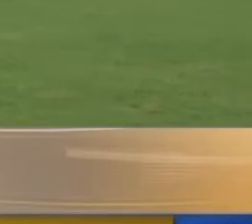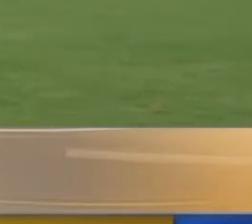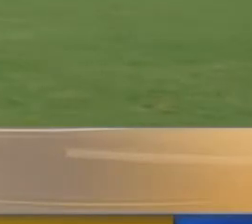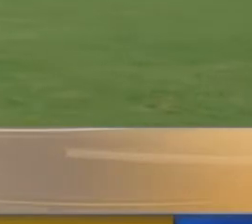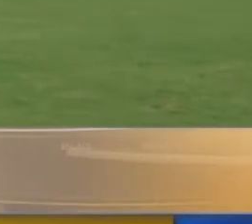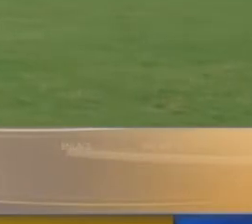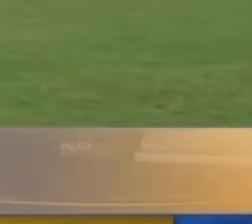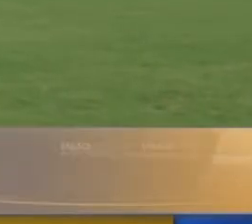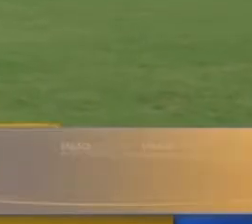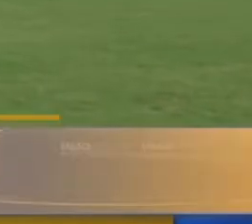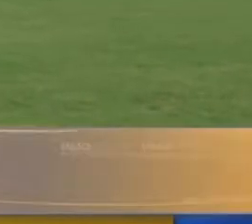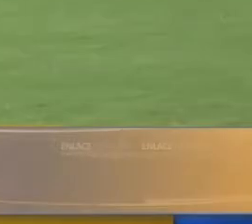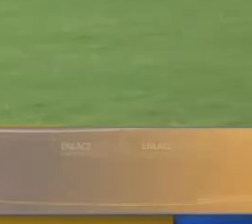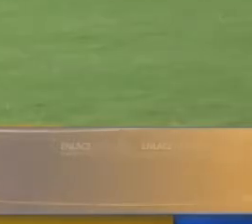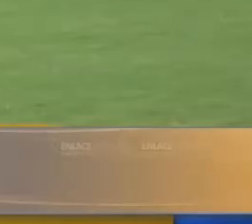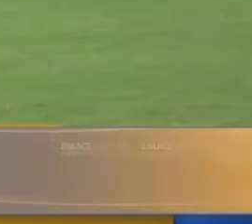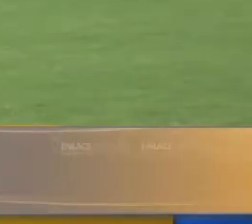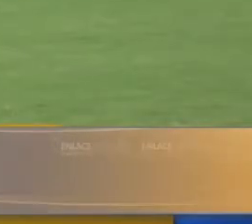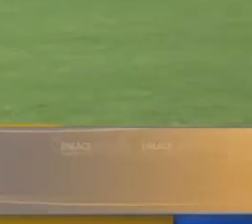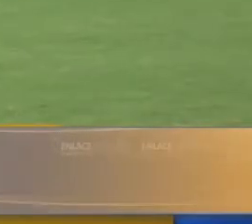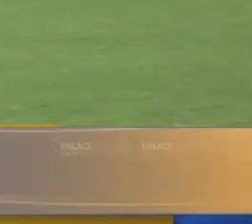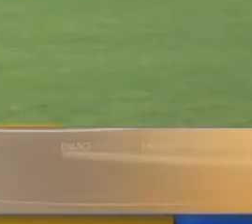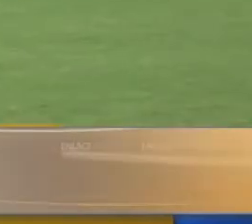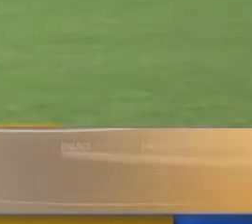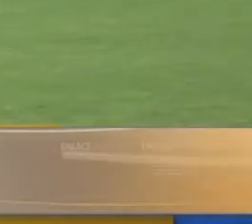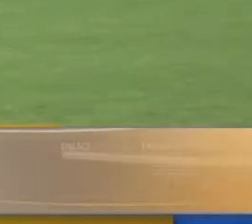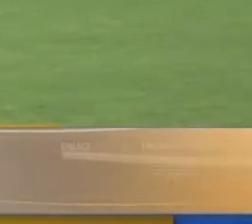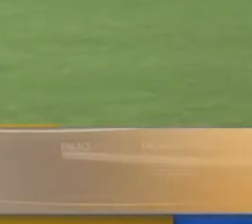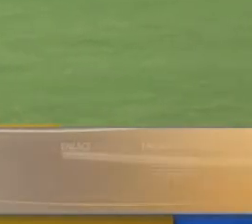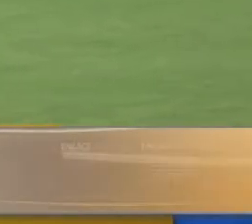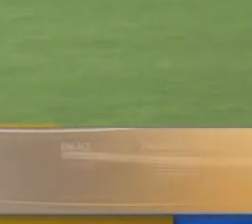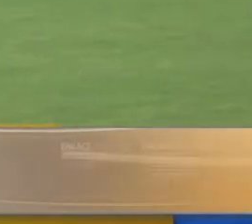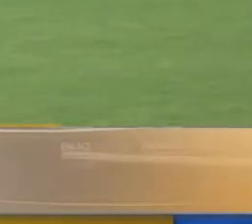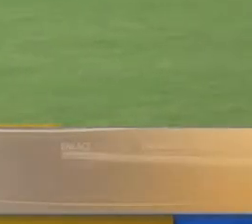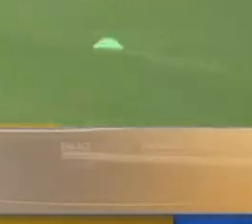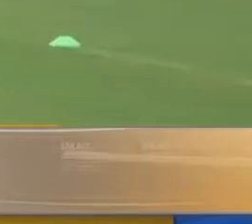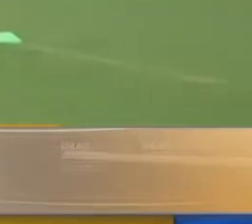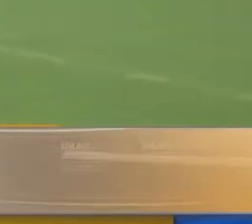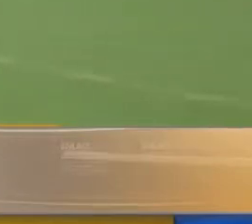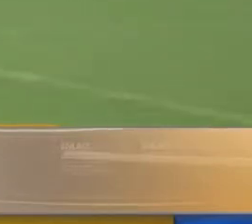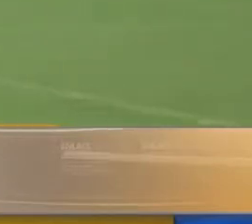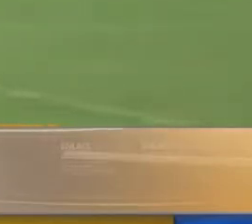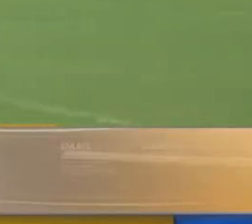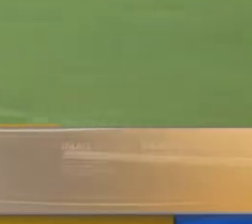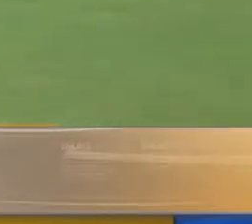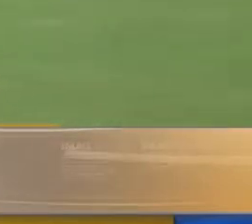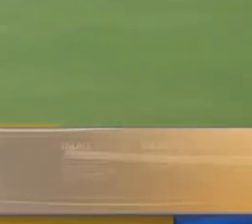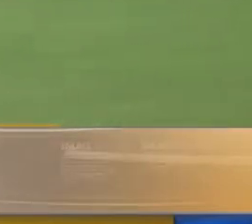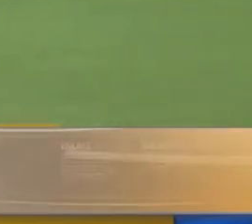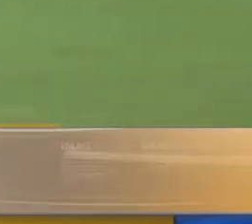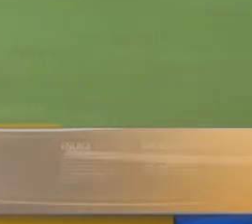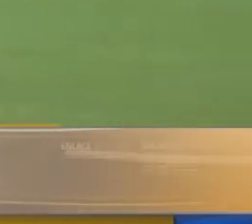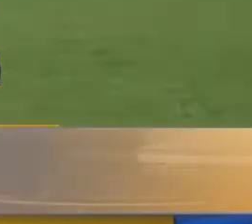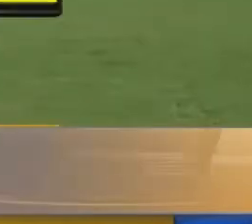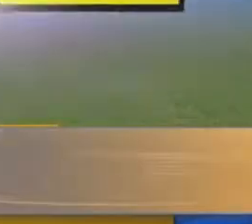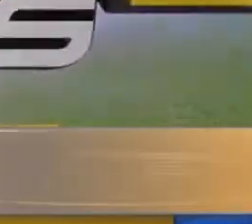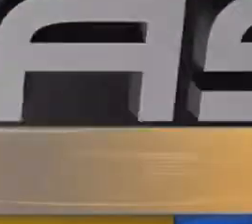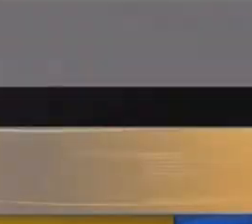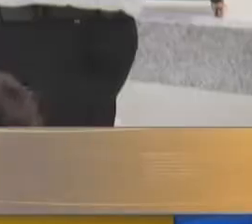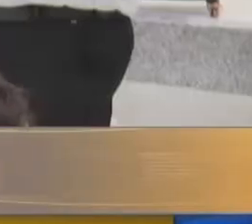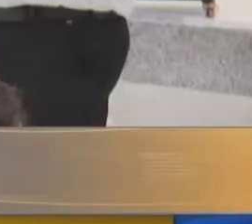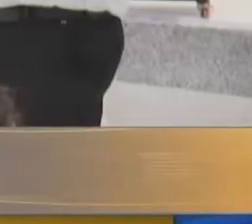Villa Zapata. El equipo viajará este domingo a Tunja hacia el mediodía para visitar a Patriotas por la fecha 13 del fútbol profesional